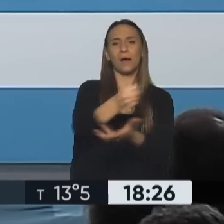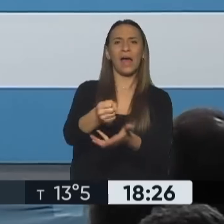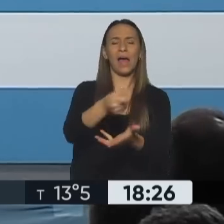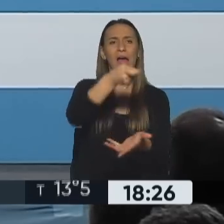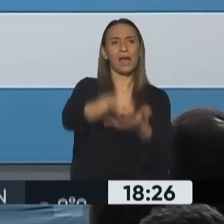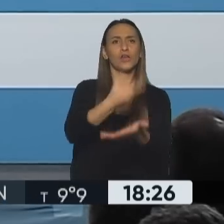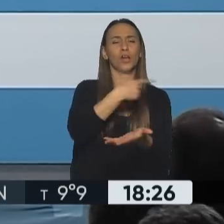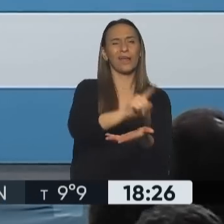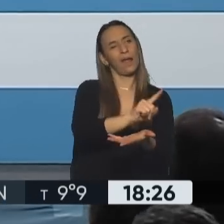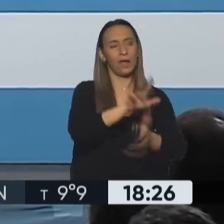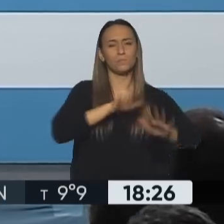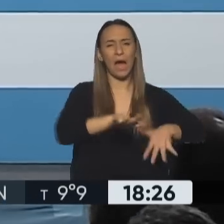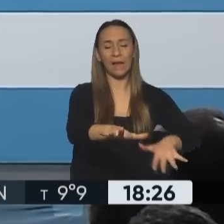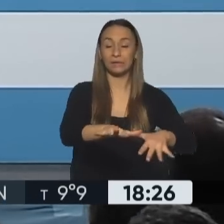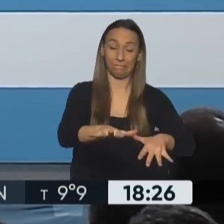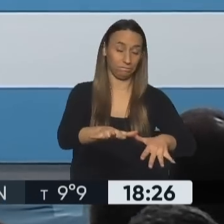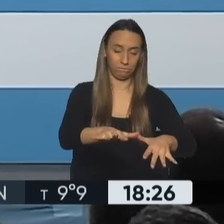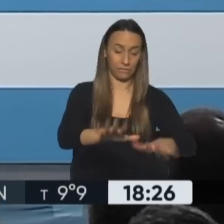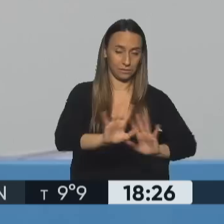cosa. Y